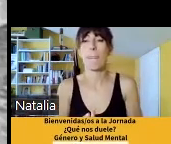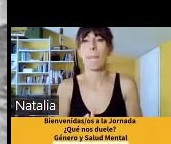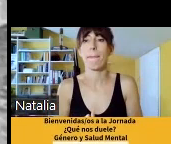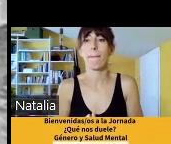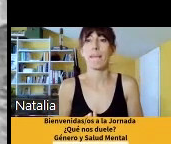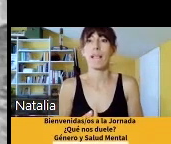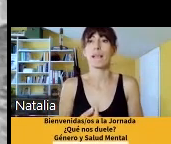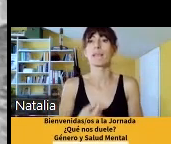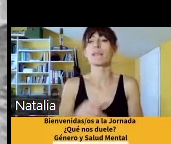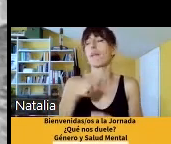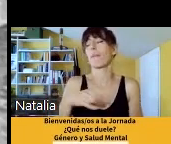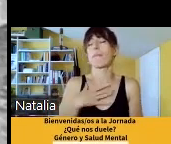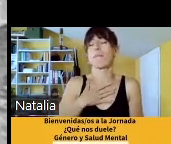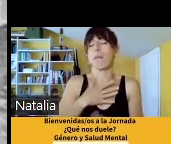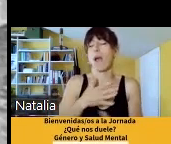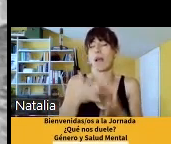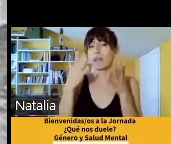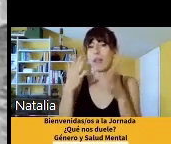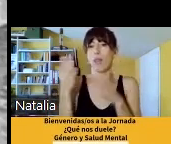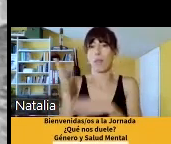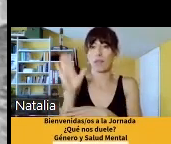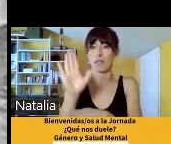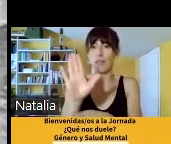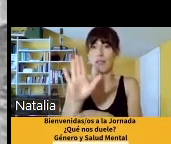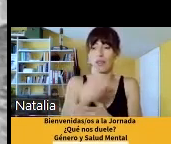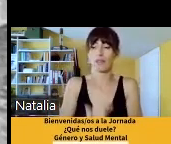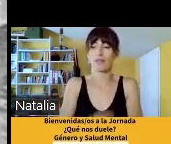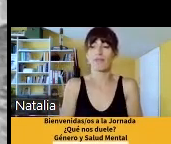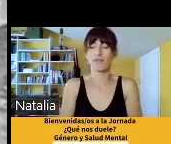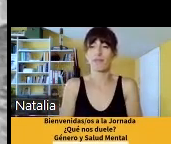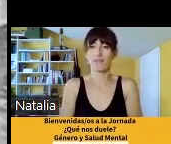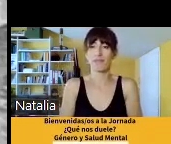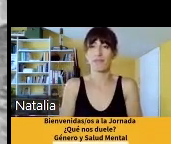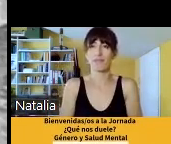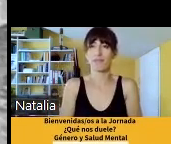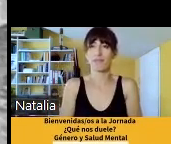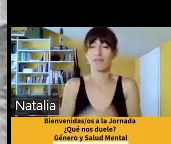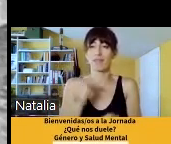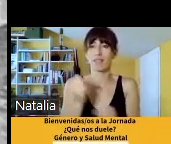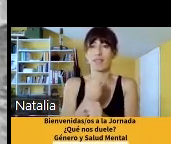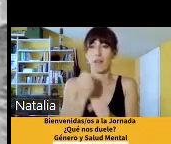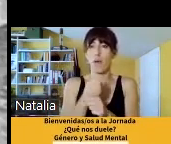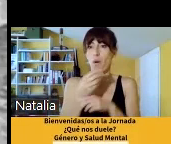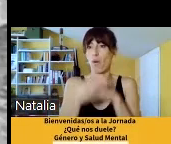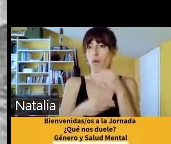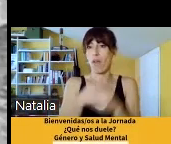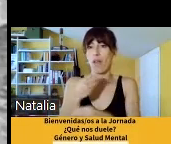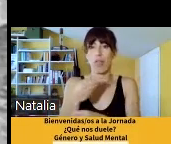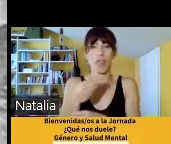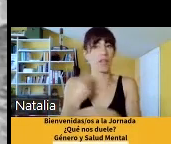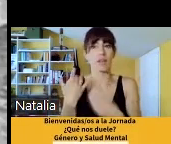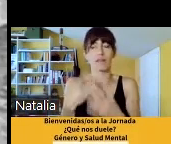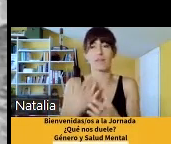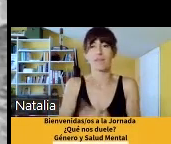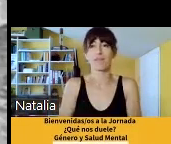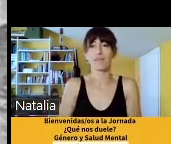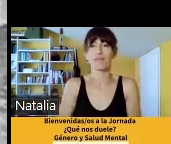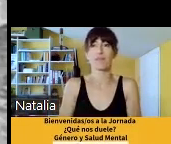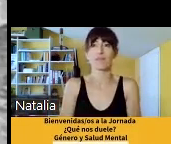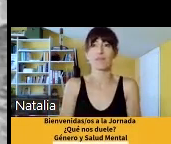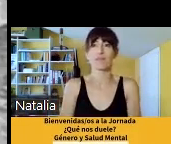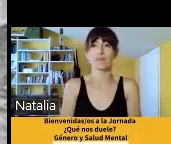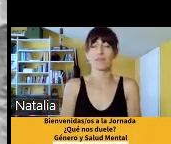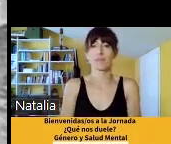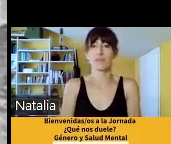me ha encantado la presentación y que el trabajo que hacen en OPIC, creo que hay alguna compañera más de OPIC por aquí,